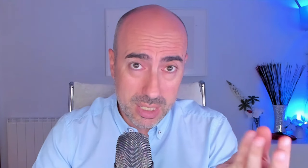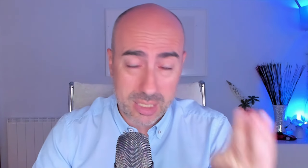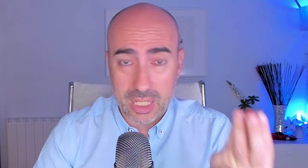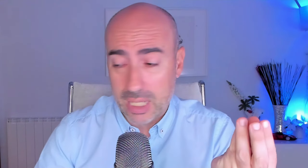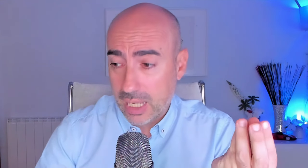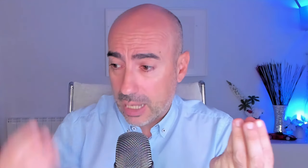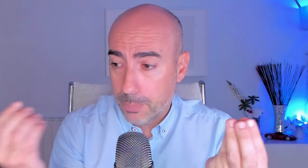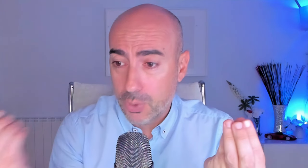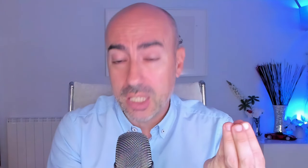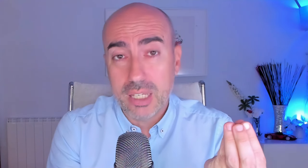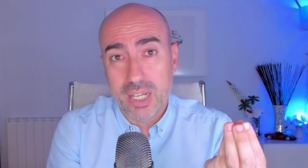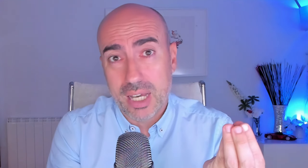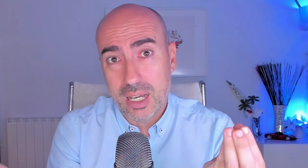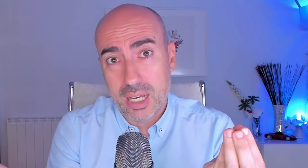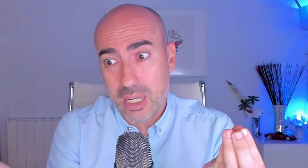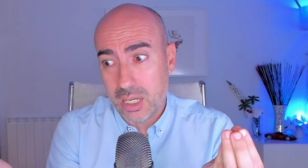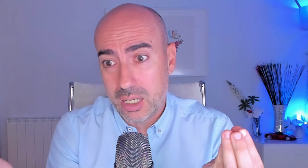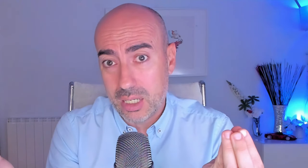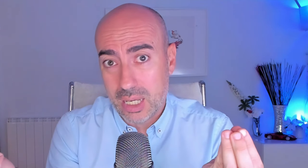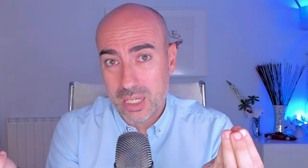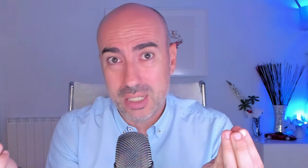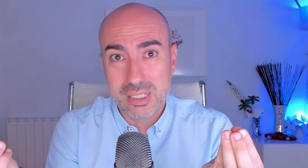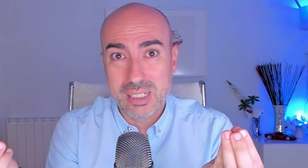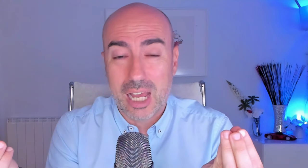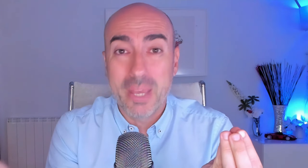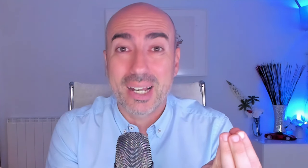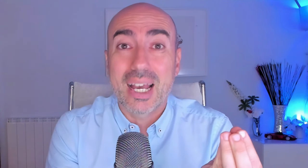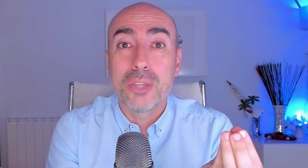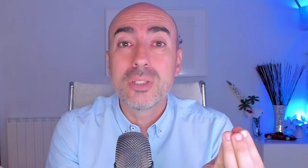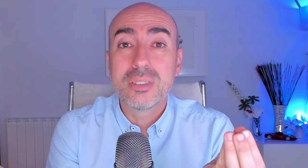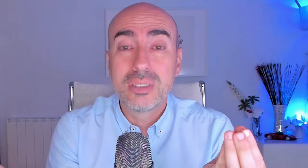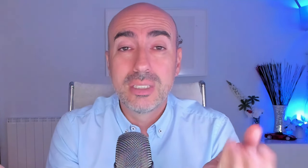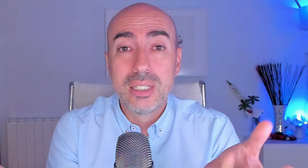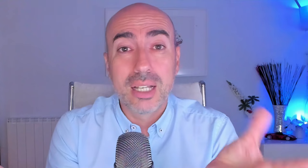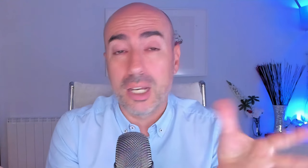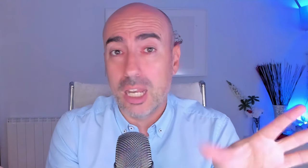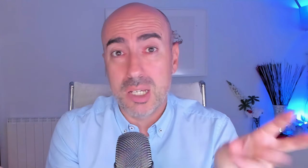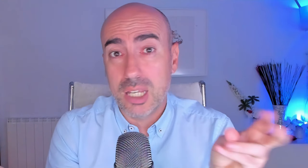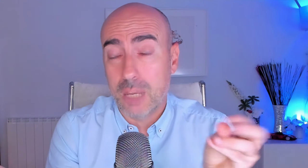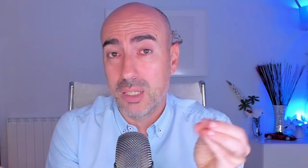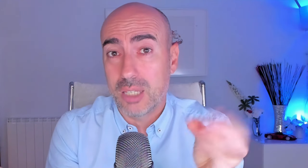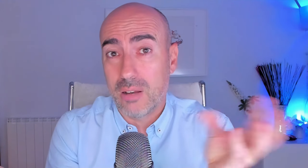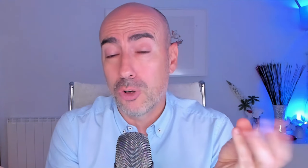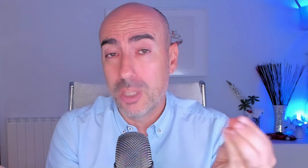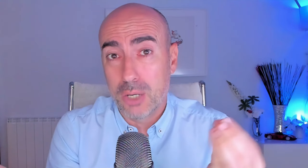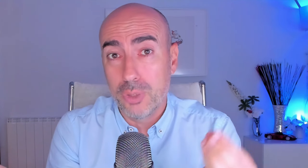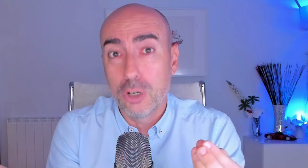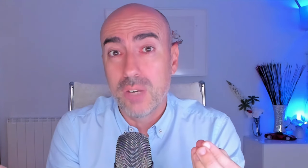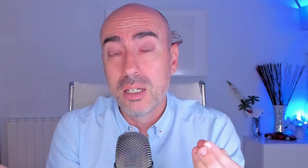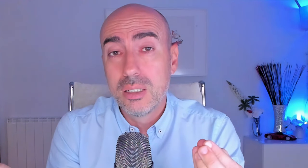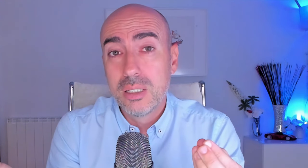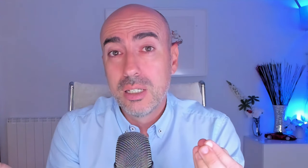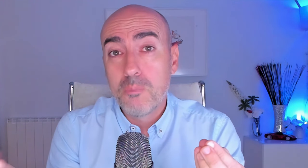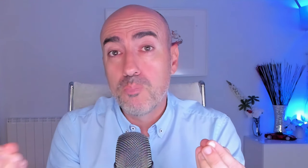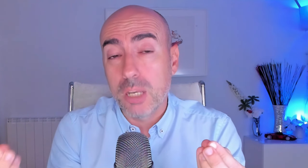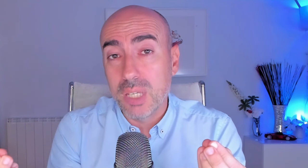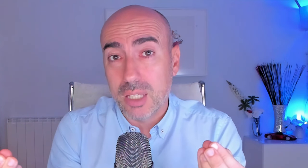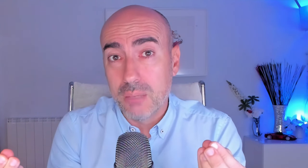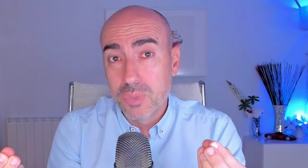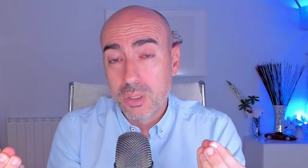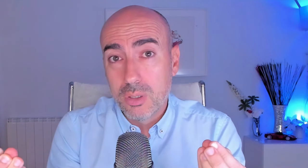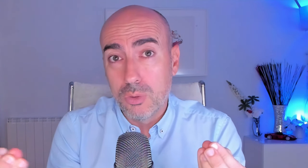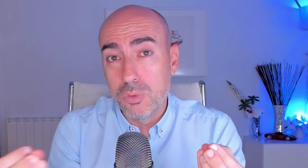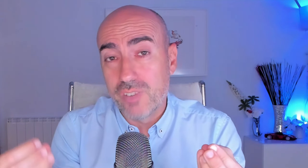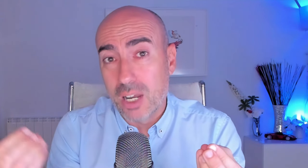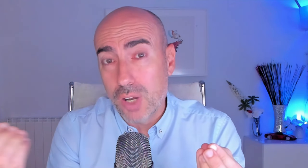una zanahoria extraída del campo y llevada al mercado, que requiere básicamente trabajo de mano de obra,